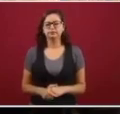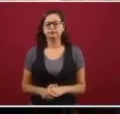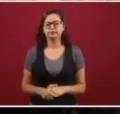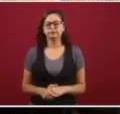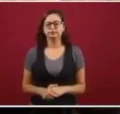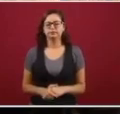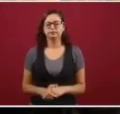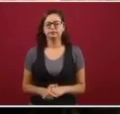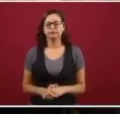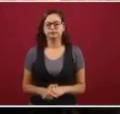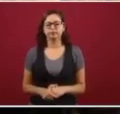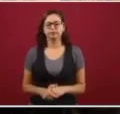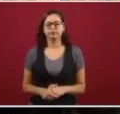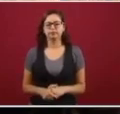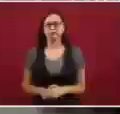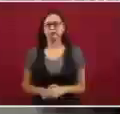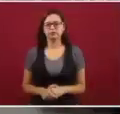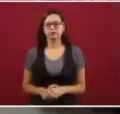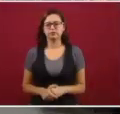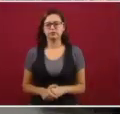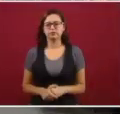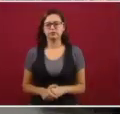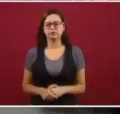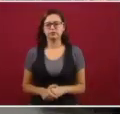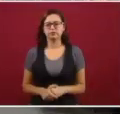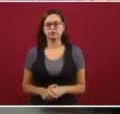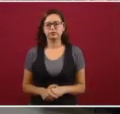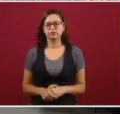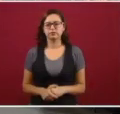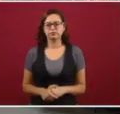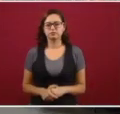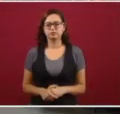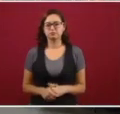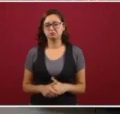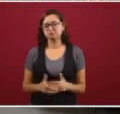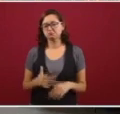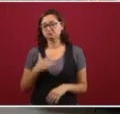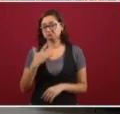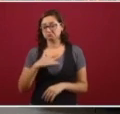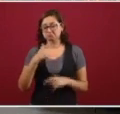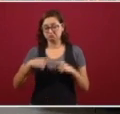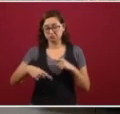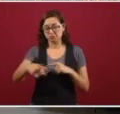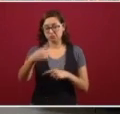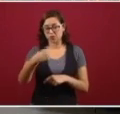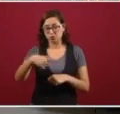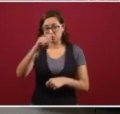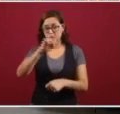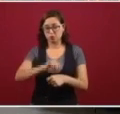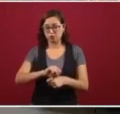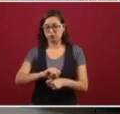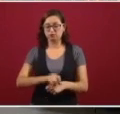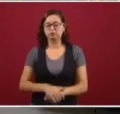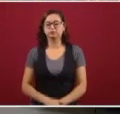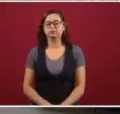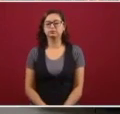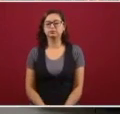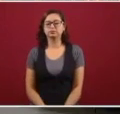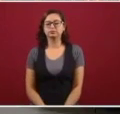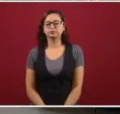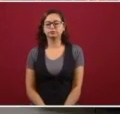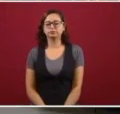podemos? Pues vamos a, ¿les parece una semana? También podría haber estimaciones del robo de